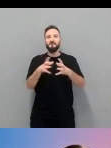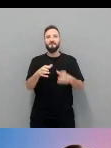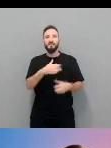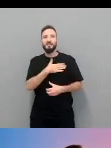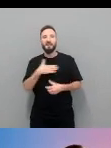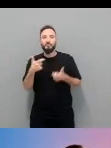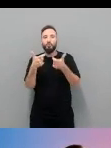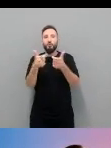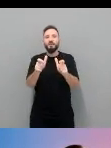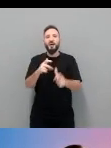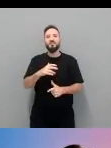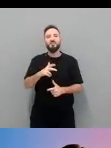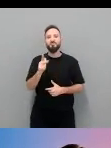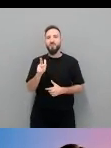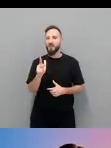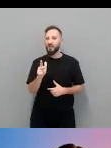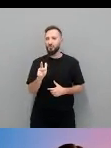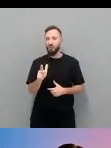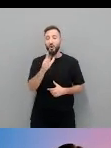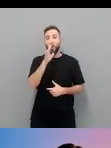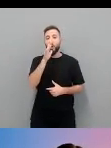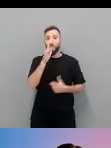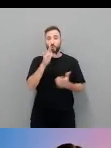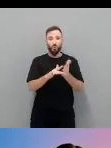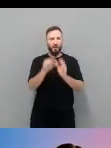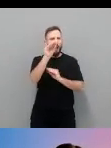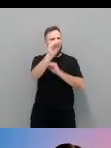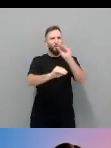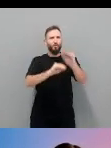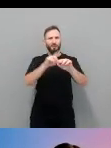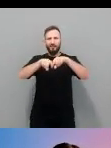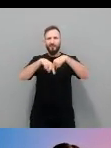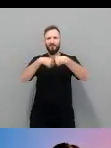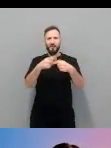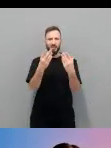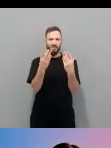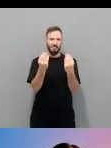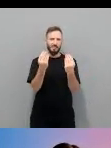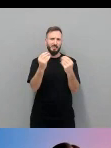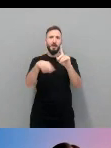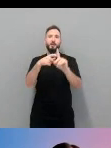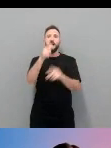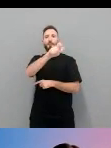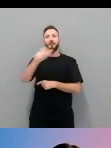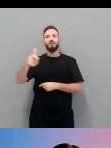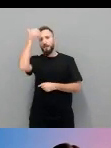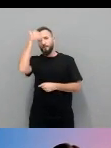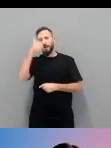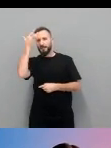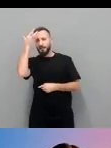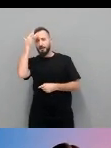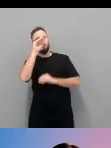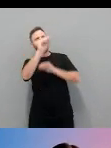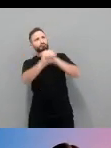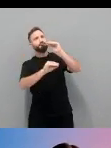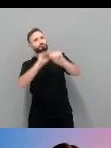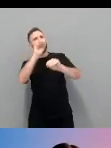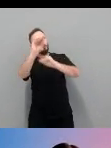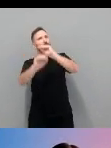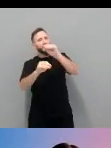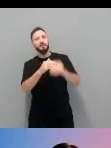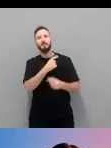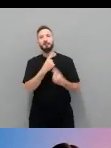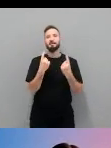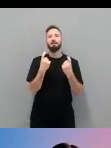especializada porque, bueno, hay muchas consultas de familias y de personas con parálisis cerebral que necesitan